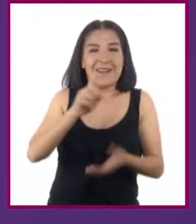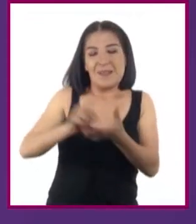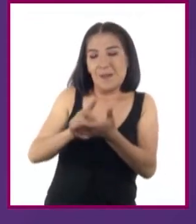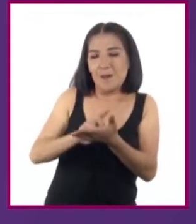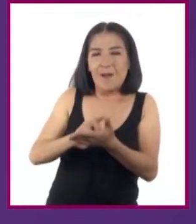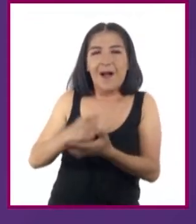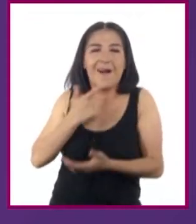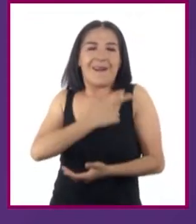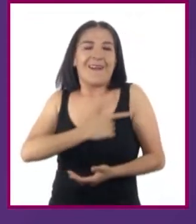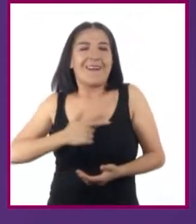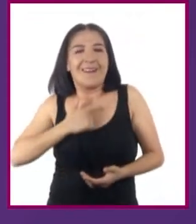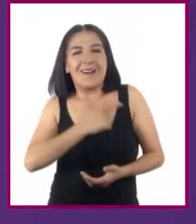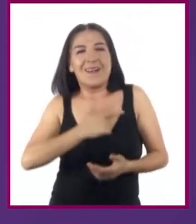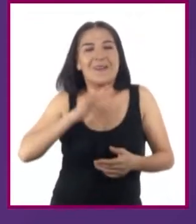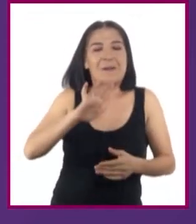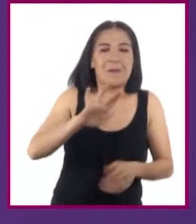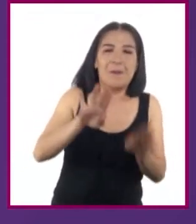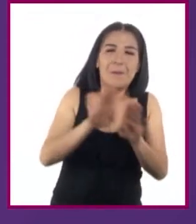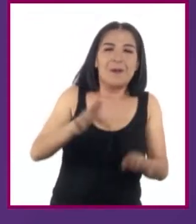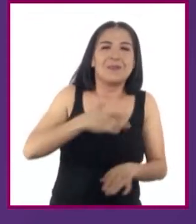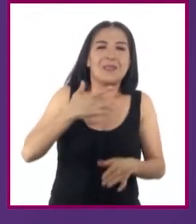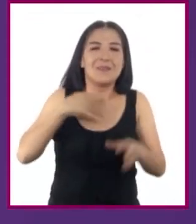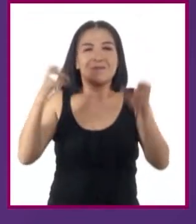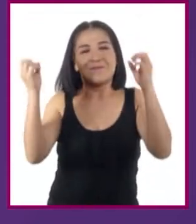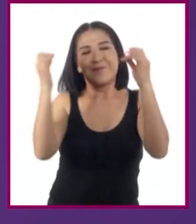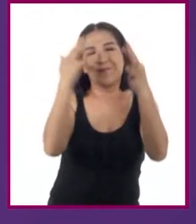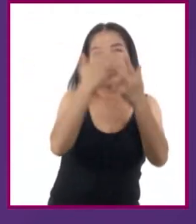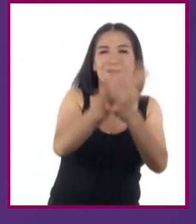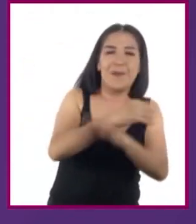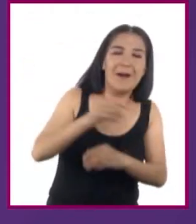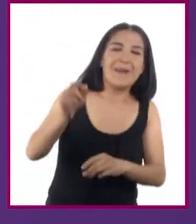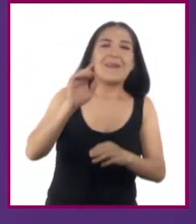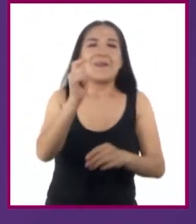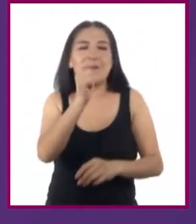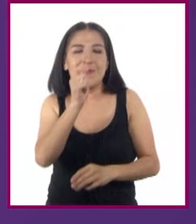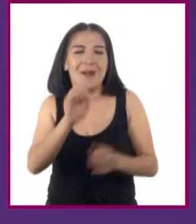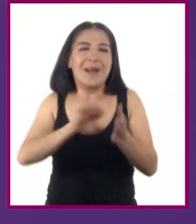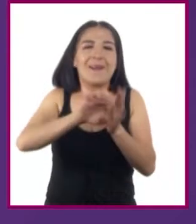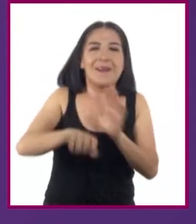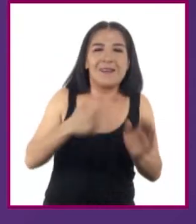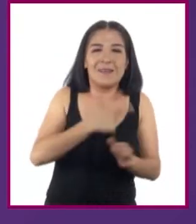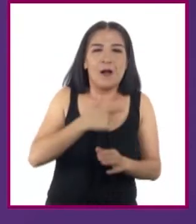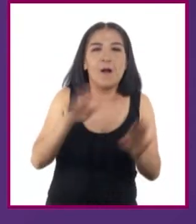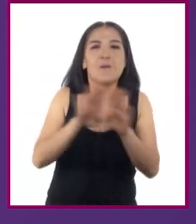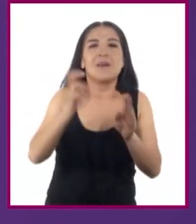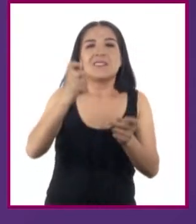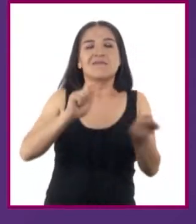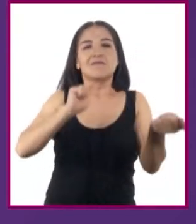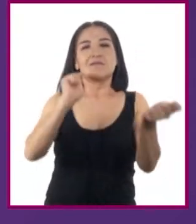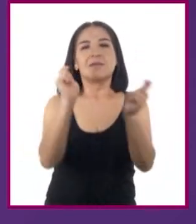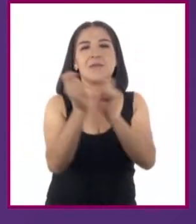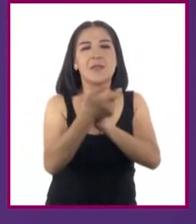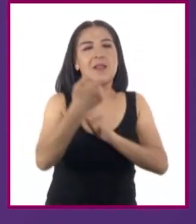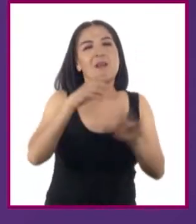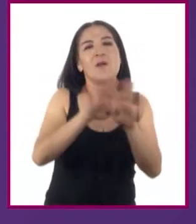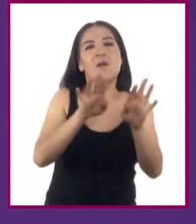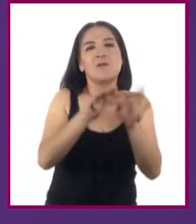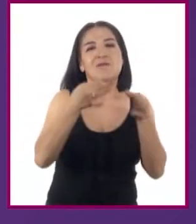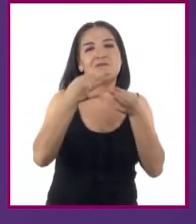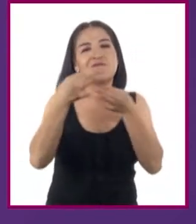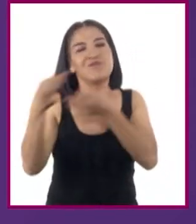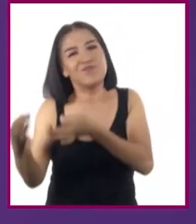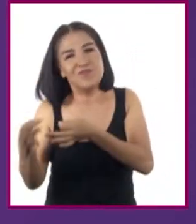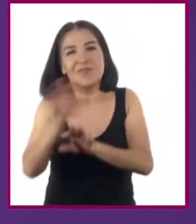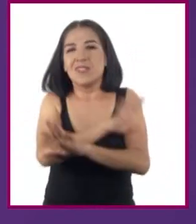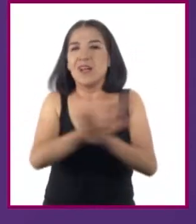que estimulan la producción de otros a su vez, y eso es lo que mete a la gente en un circuito vicioso, en donde ya requiere